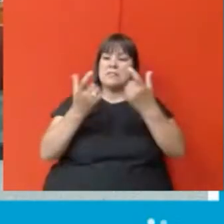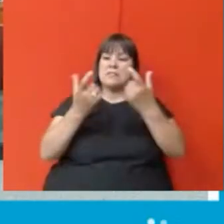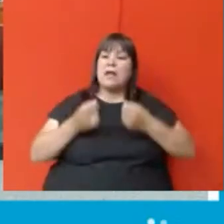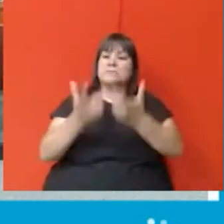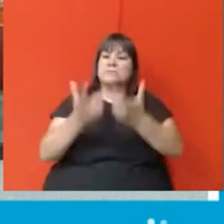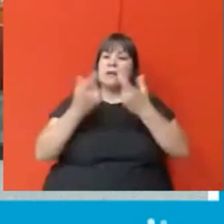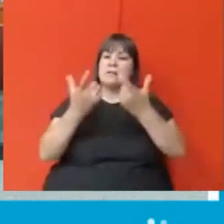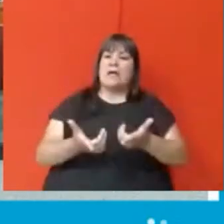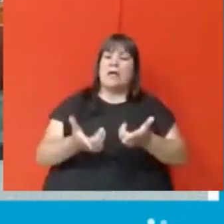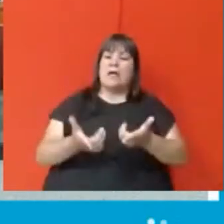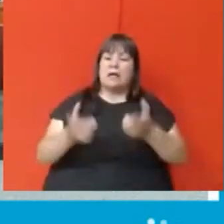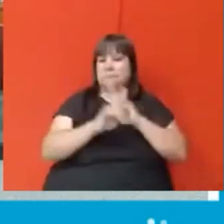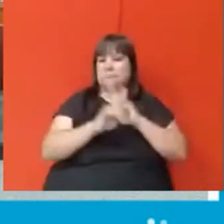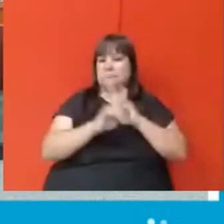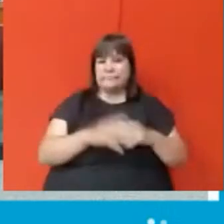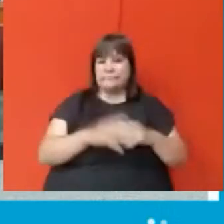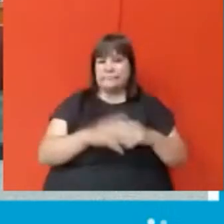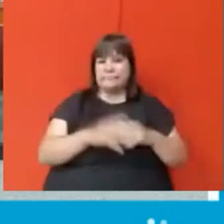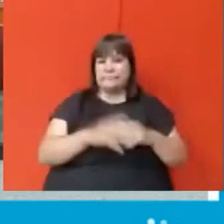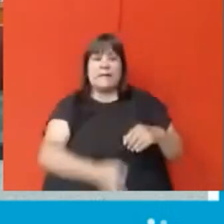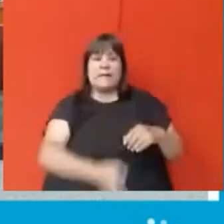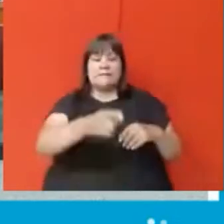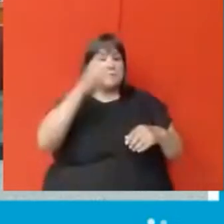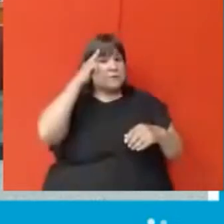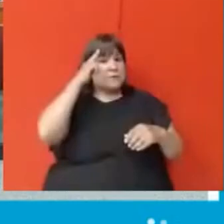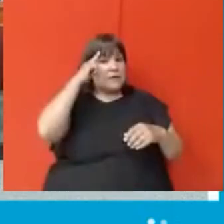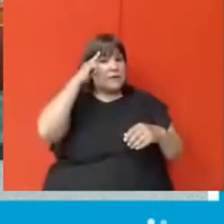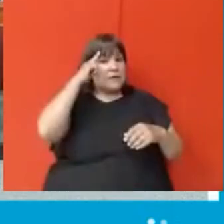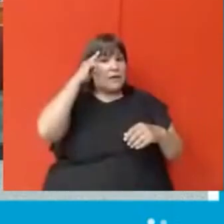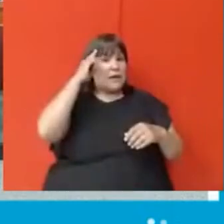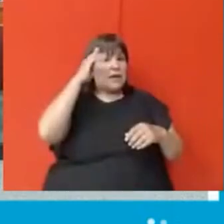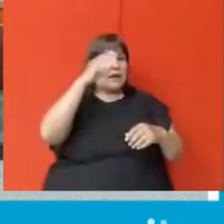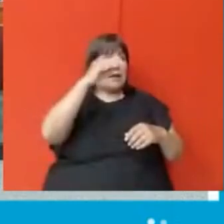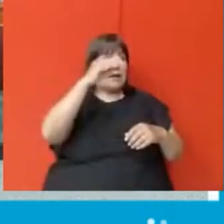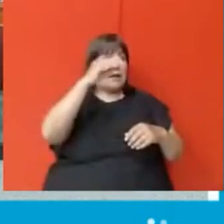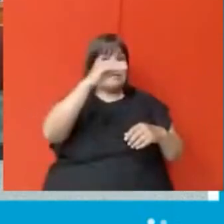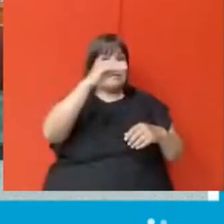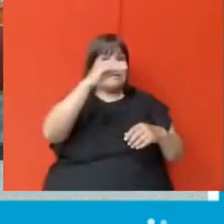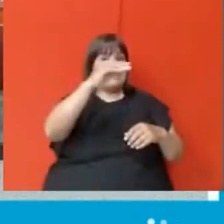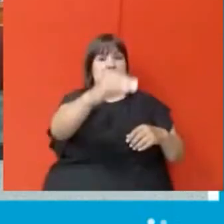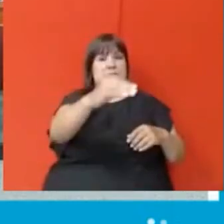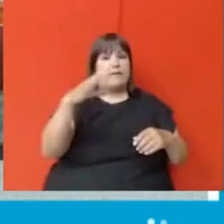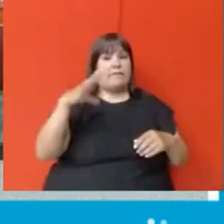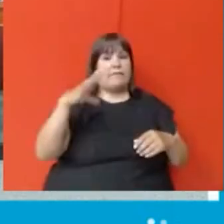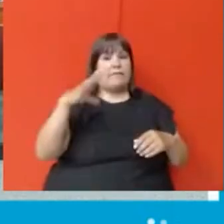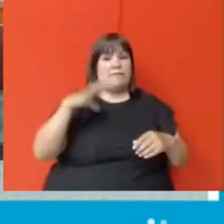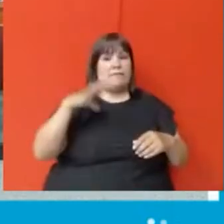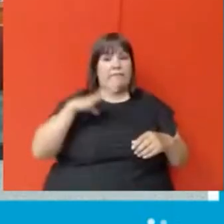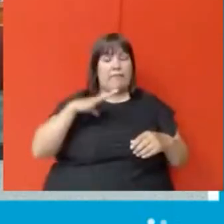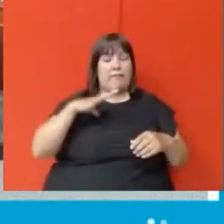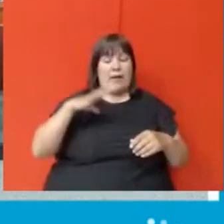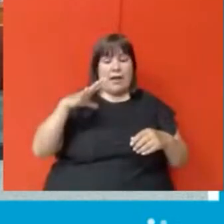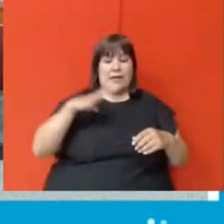suficientes para poder entender y para poder manejar la complejidad con la cual cada día tienen más